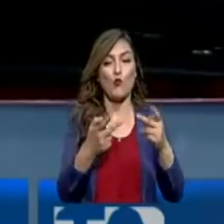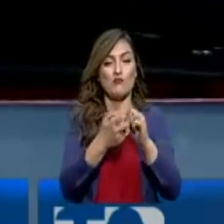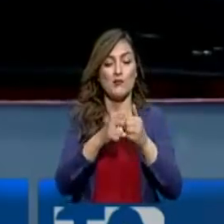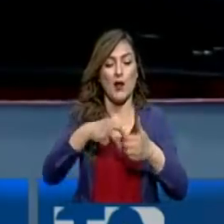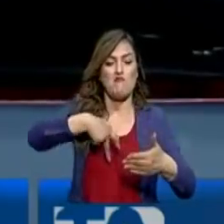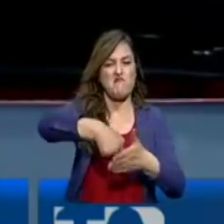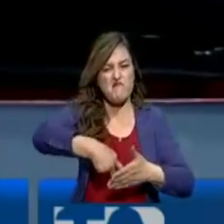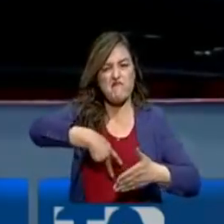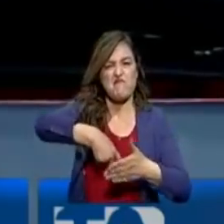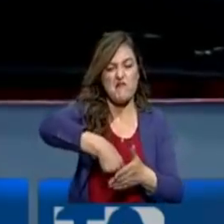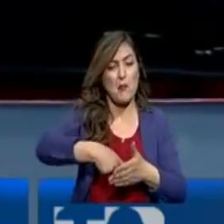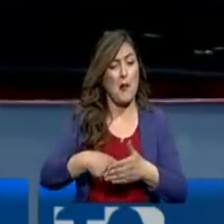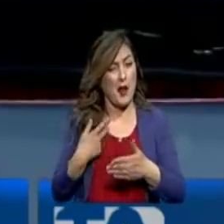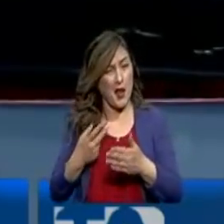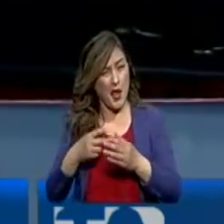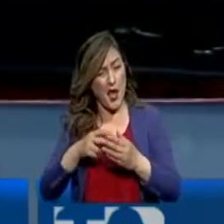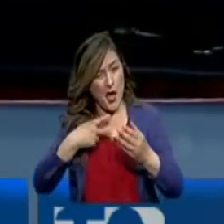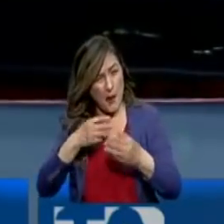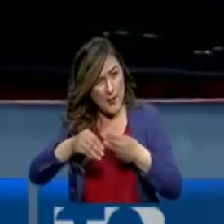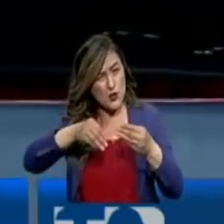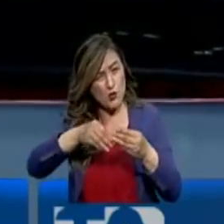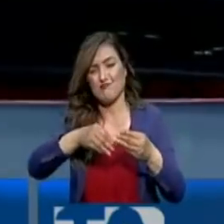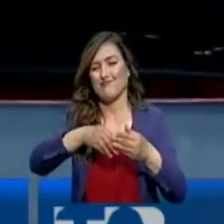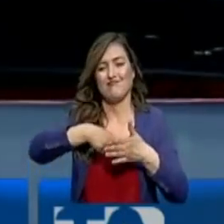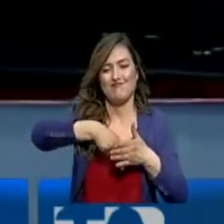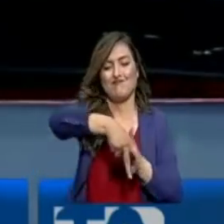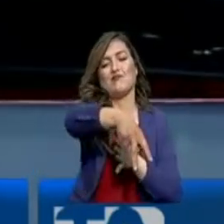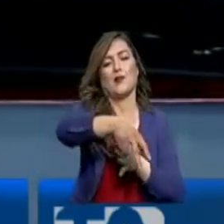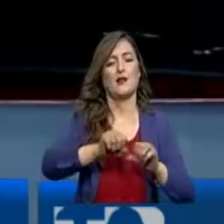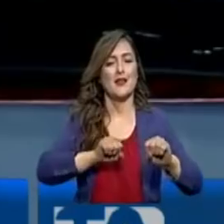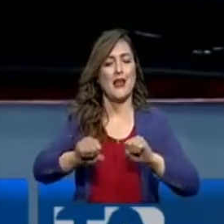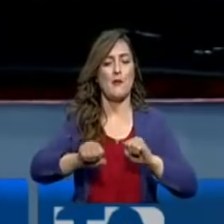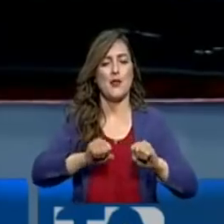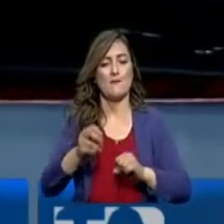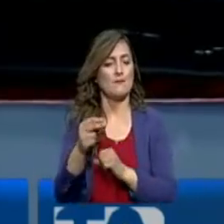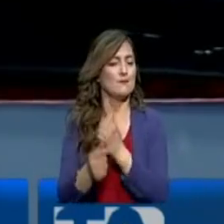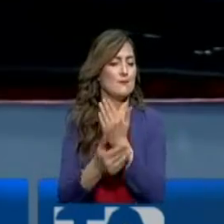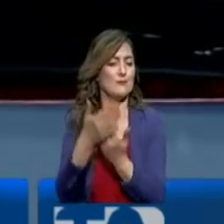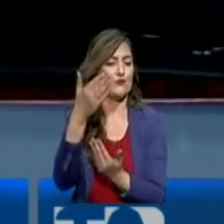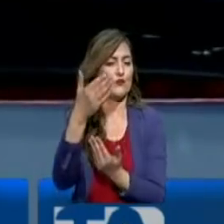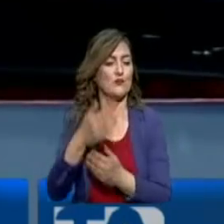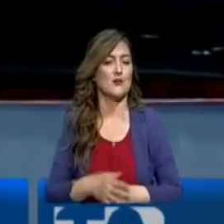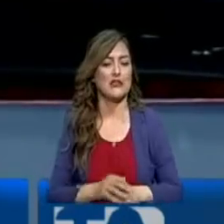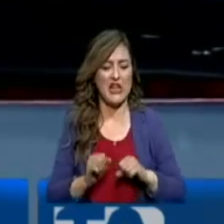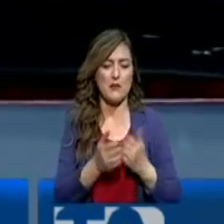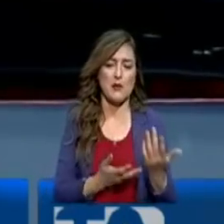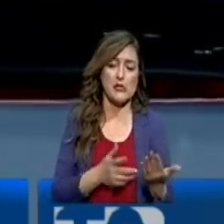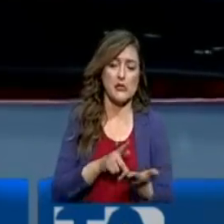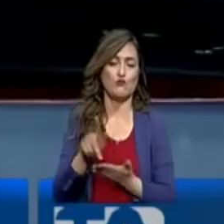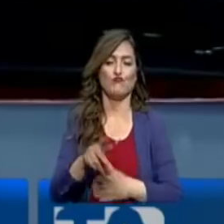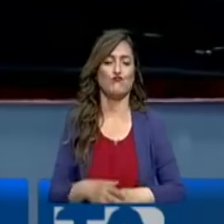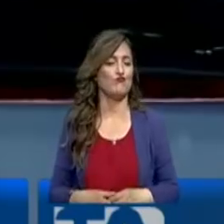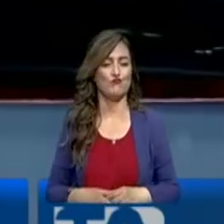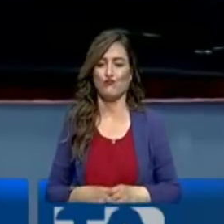para la inversión. Hoy día todo es traba, todo es complicación, todos son trámites, todos son permisos. Entonces, un que hay que esperar y hay que pagar, él